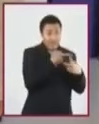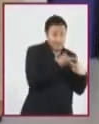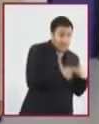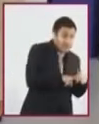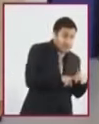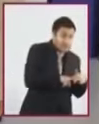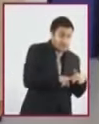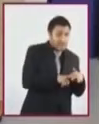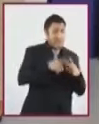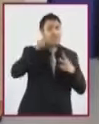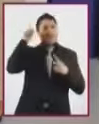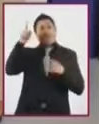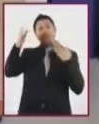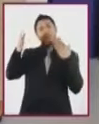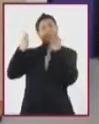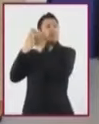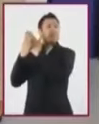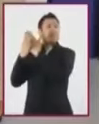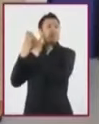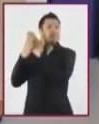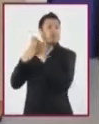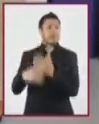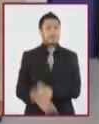el punto de llegada?